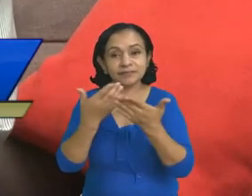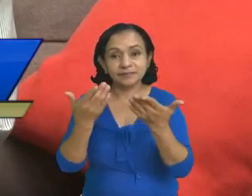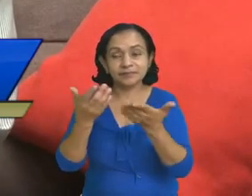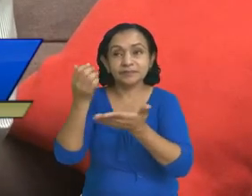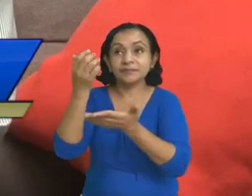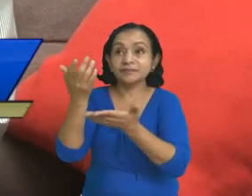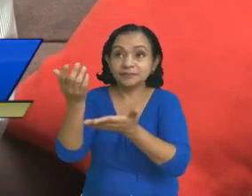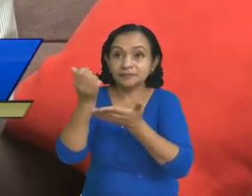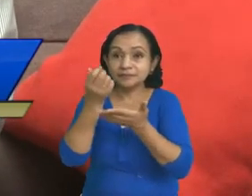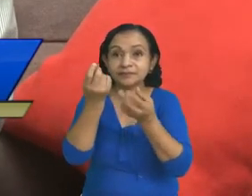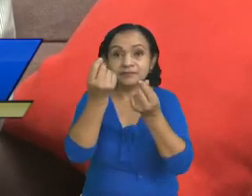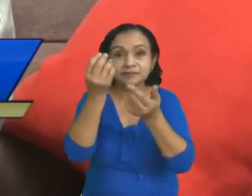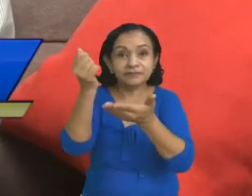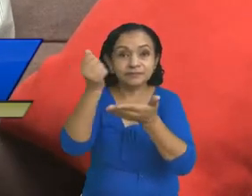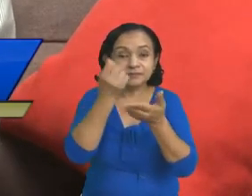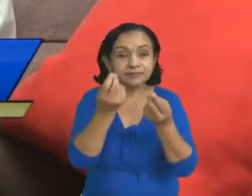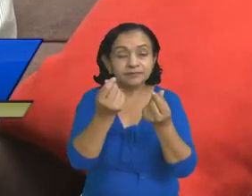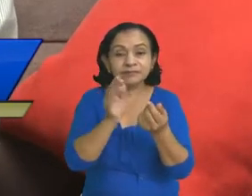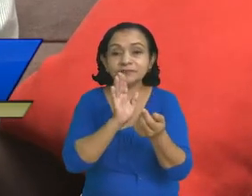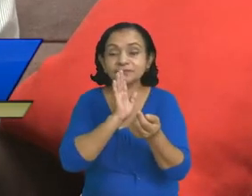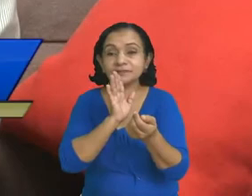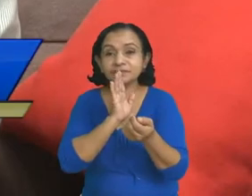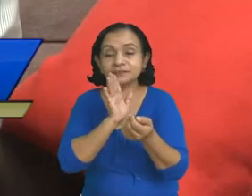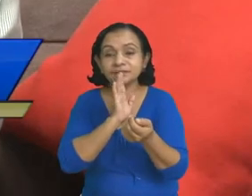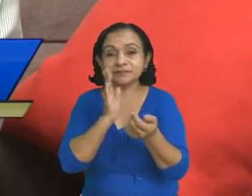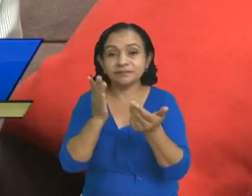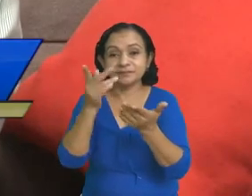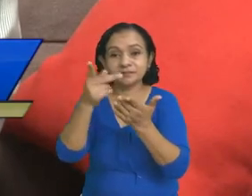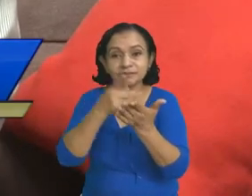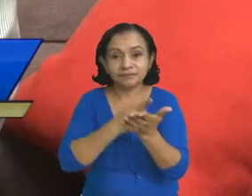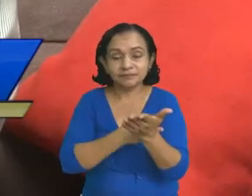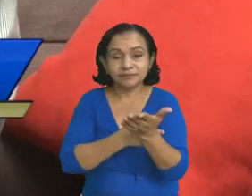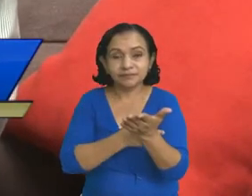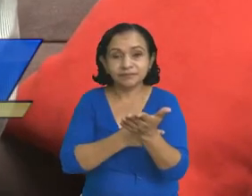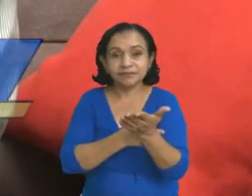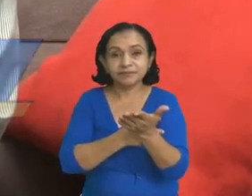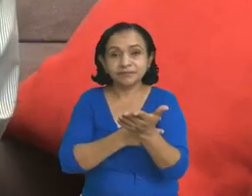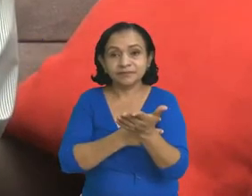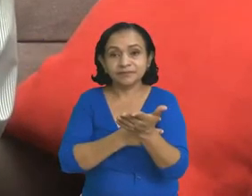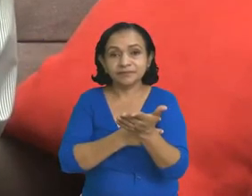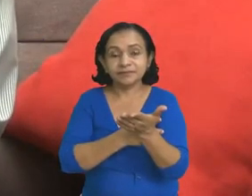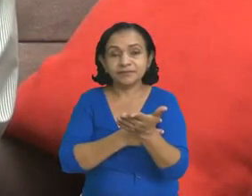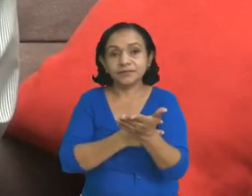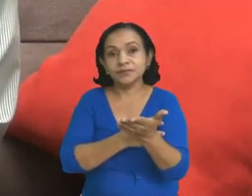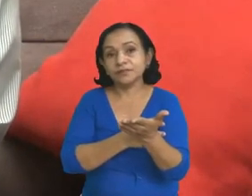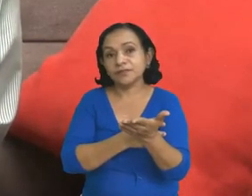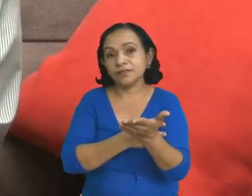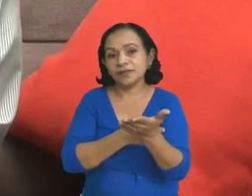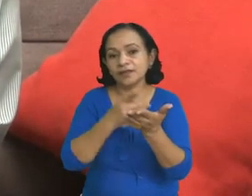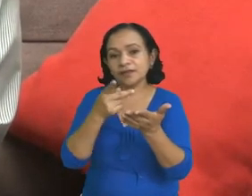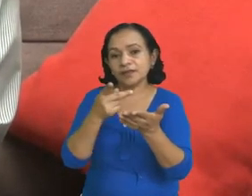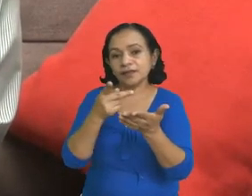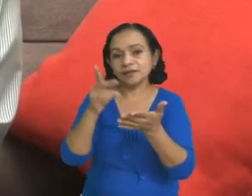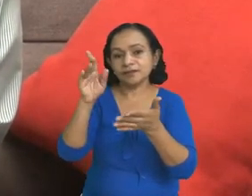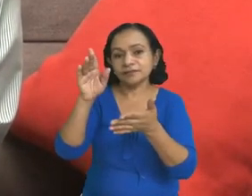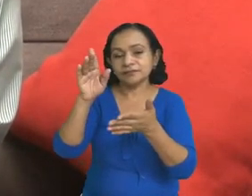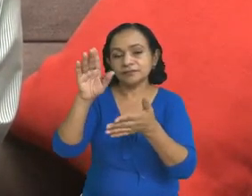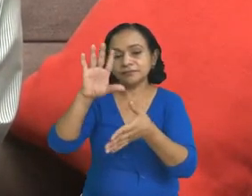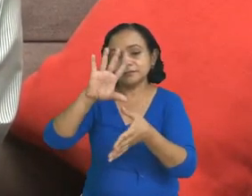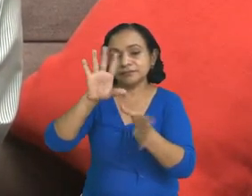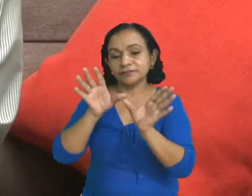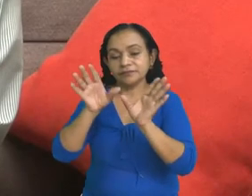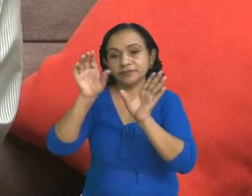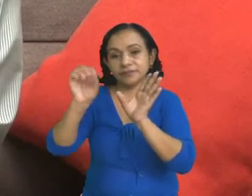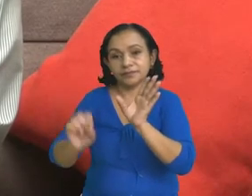nuevos financiamientos. Estamos hablando de un proyecto de lo que es en la costa Caribe